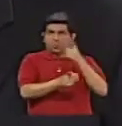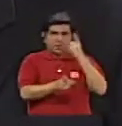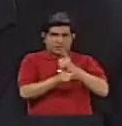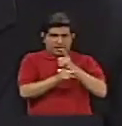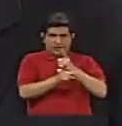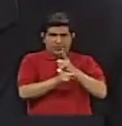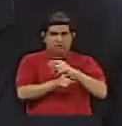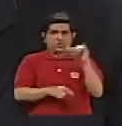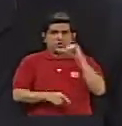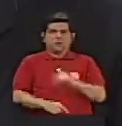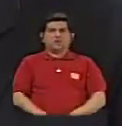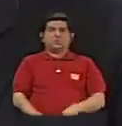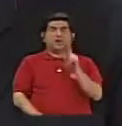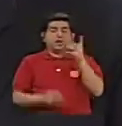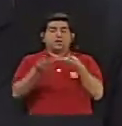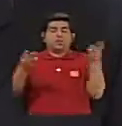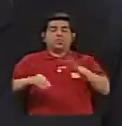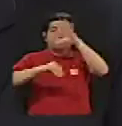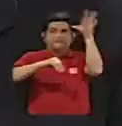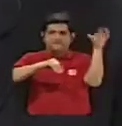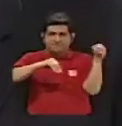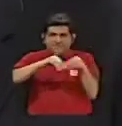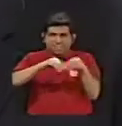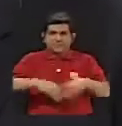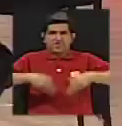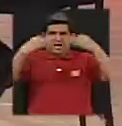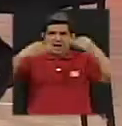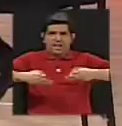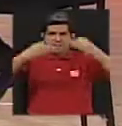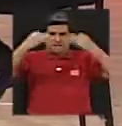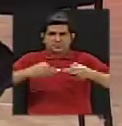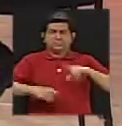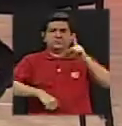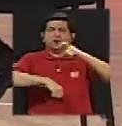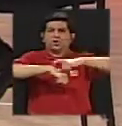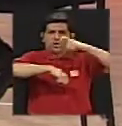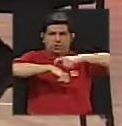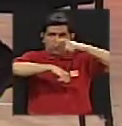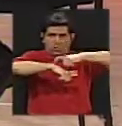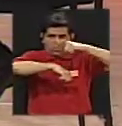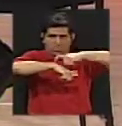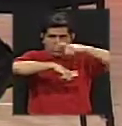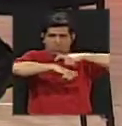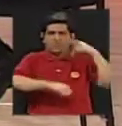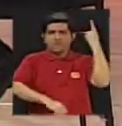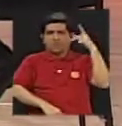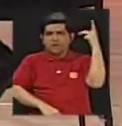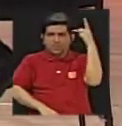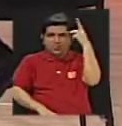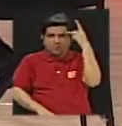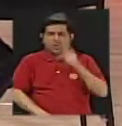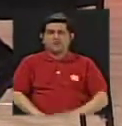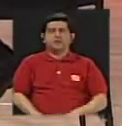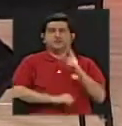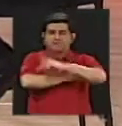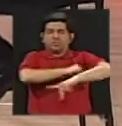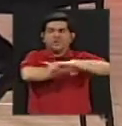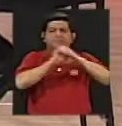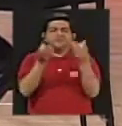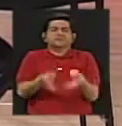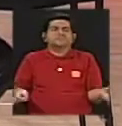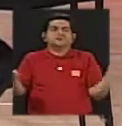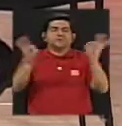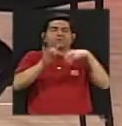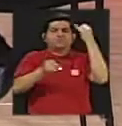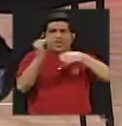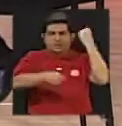además fue un insumo más para la decisión de uno de los momentos políticos de nuestro país más relevantes de los